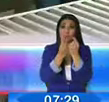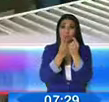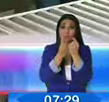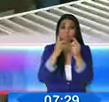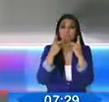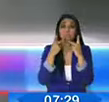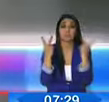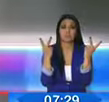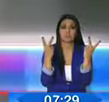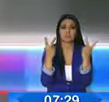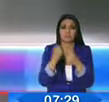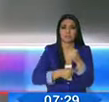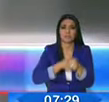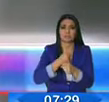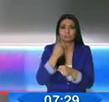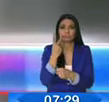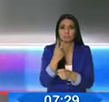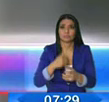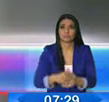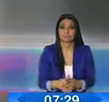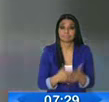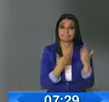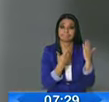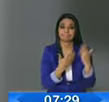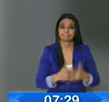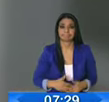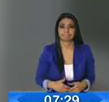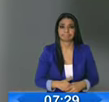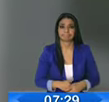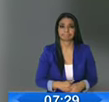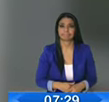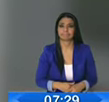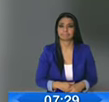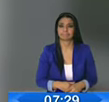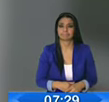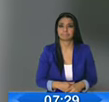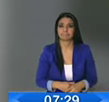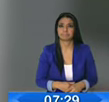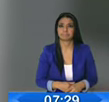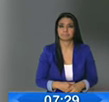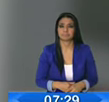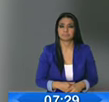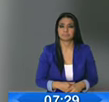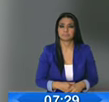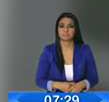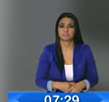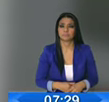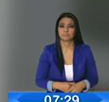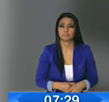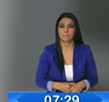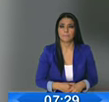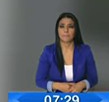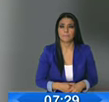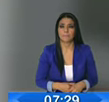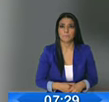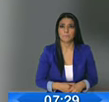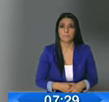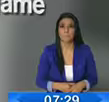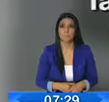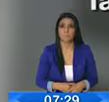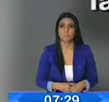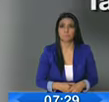nueve años en el primer semestre de este año las empresas públicas alcanzaron ganancias por 424 puntos 5 millones de dólares